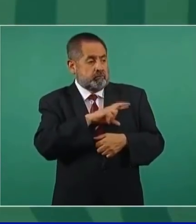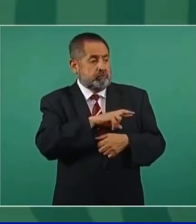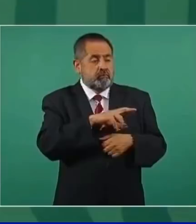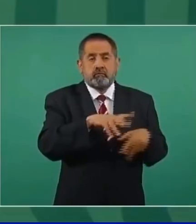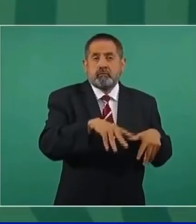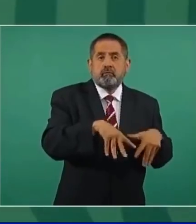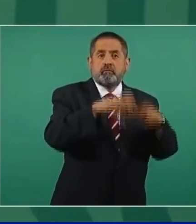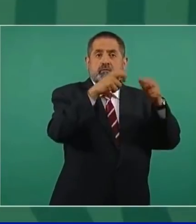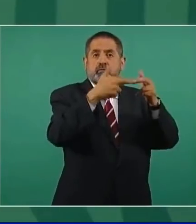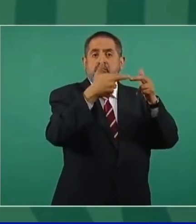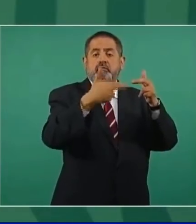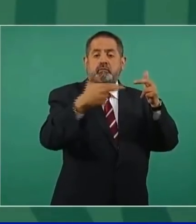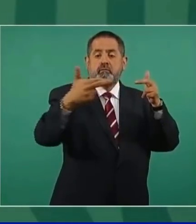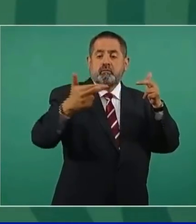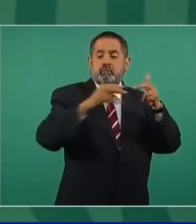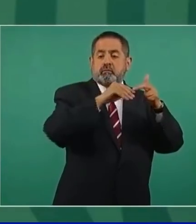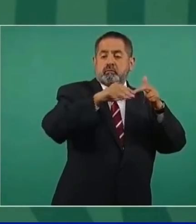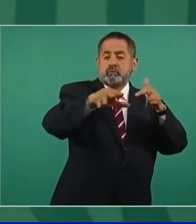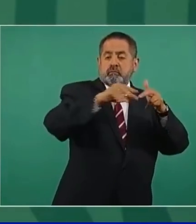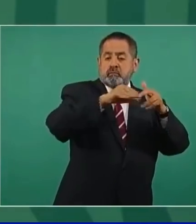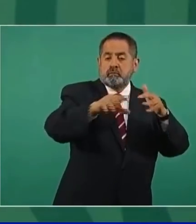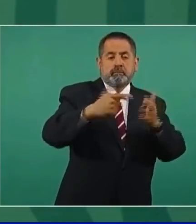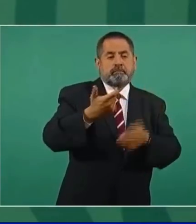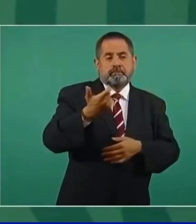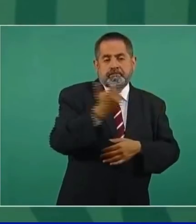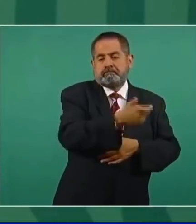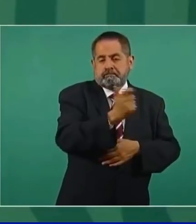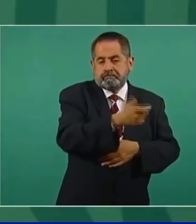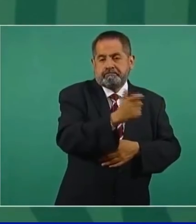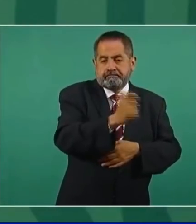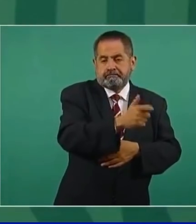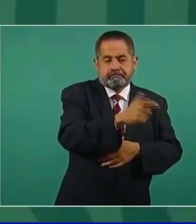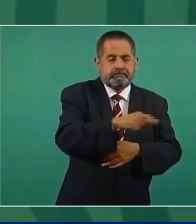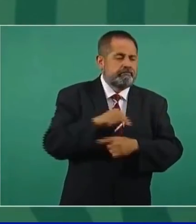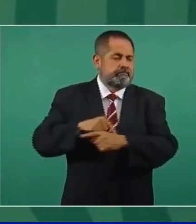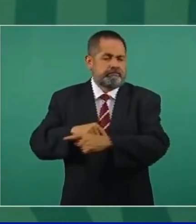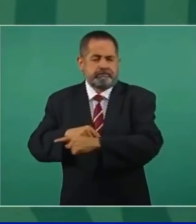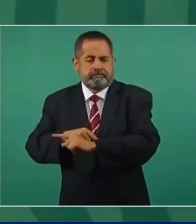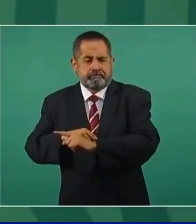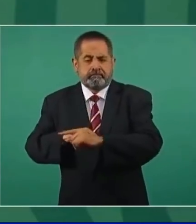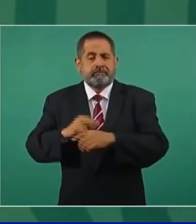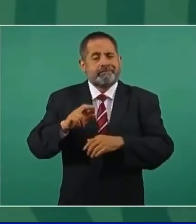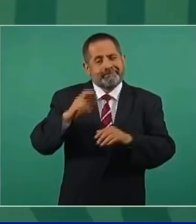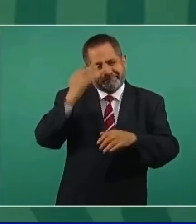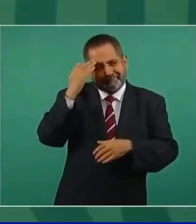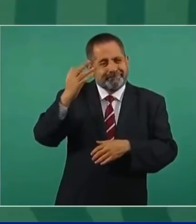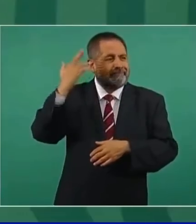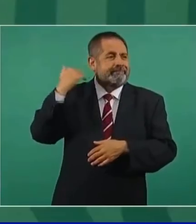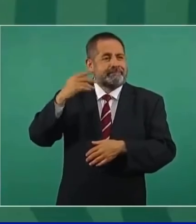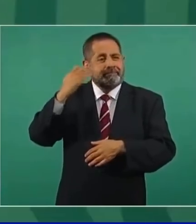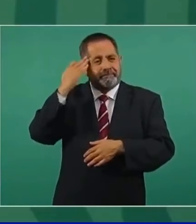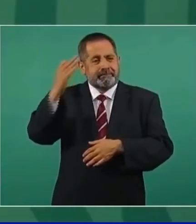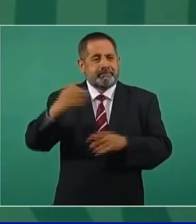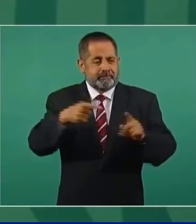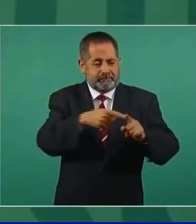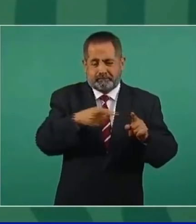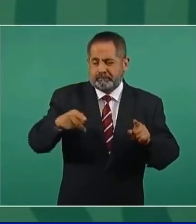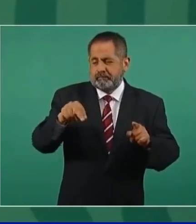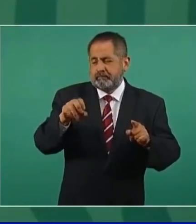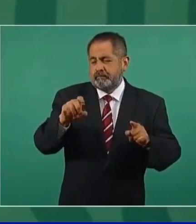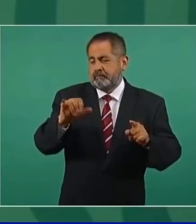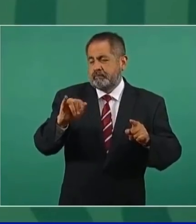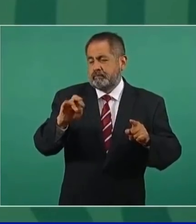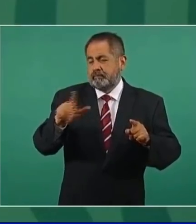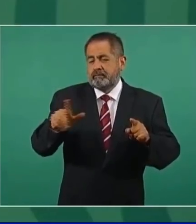plantas particulares por los convenios que se suscribieron durante el periodo neoliberal. Pero todo eso se